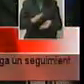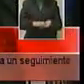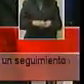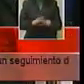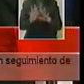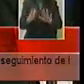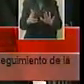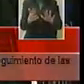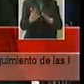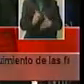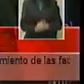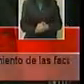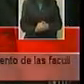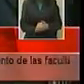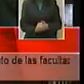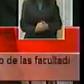el día 18?